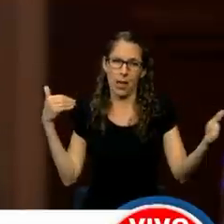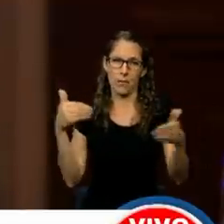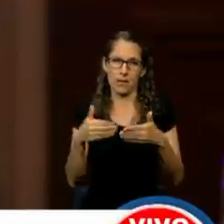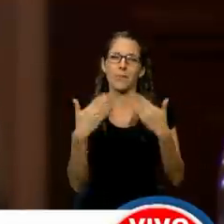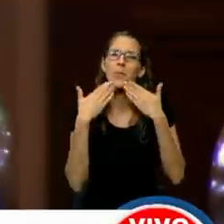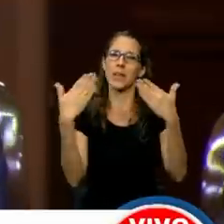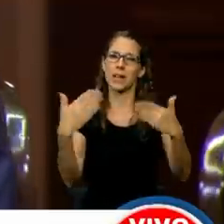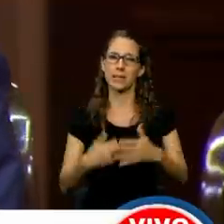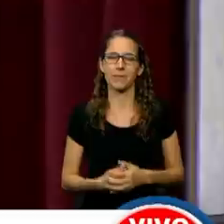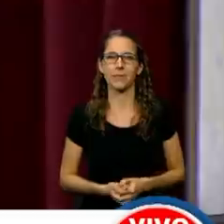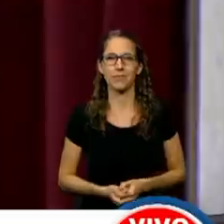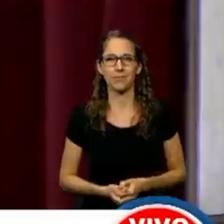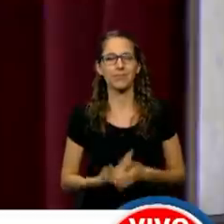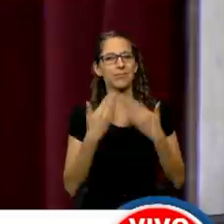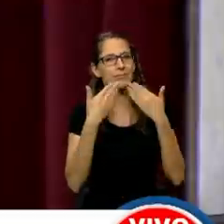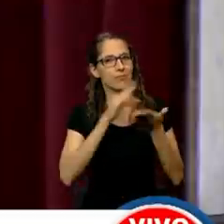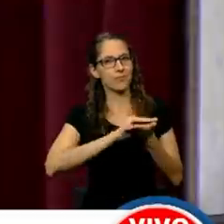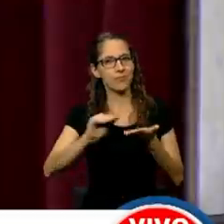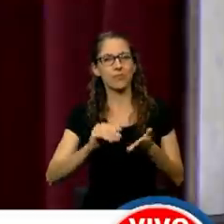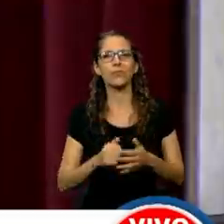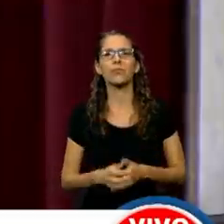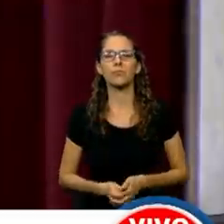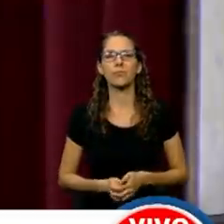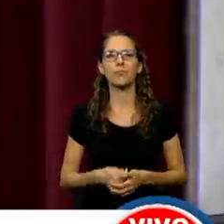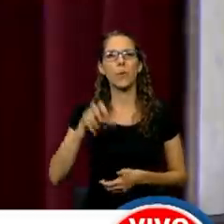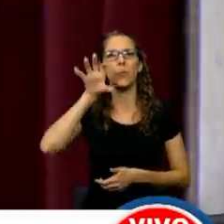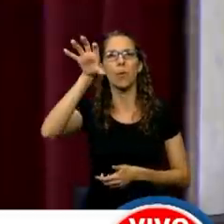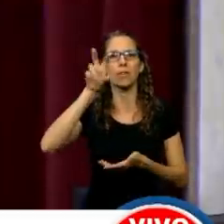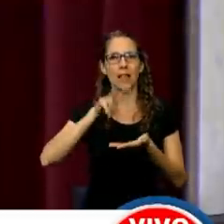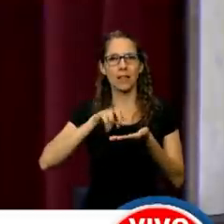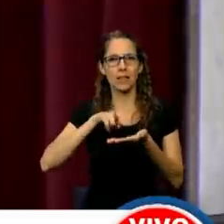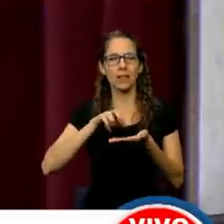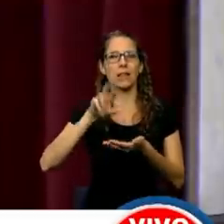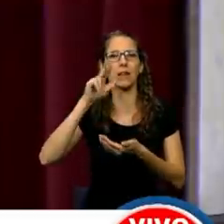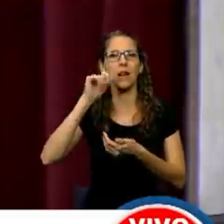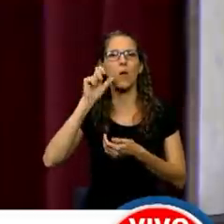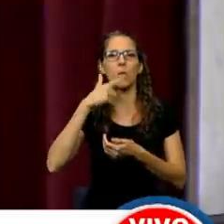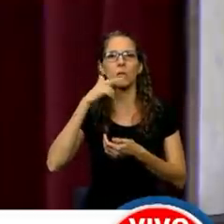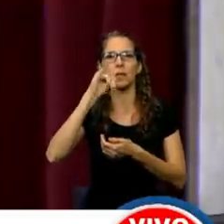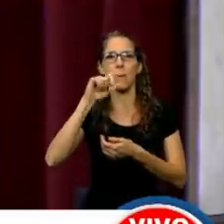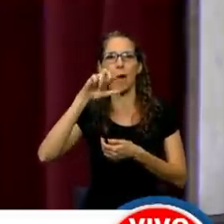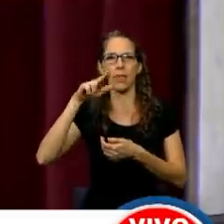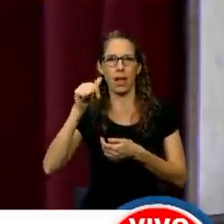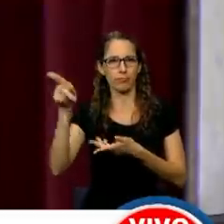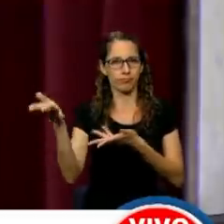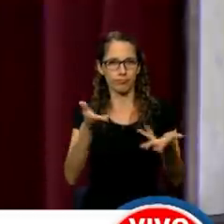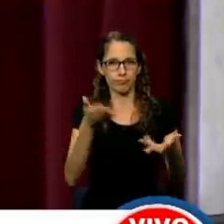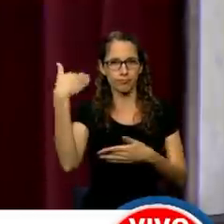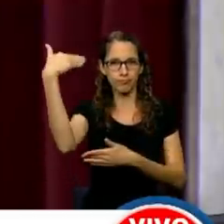gracias señor presidente gracias diputados en la provincia de salta carlos raúl zapata de diputado tiene la palabra